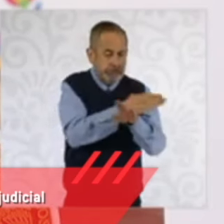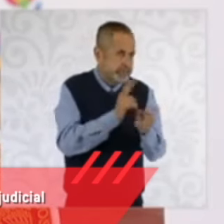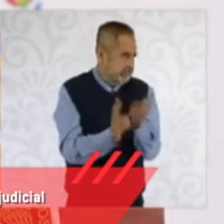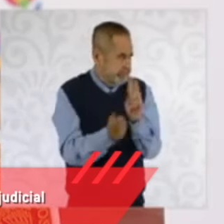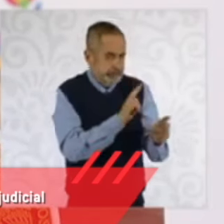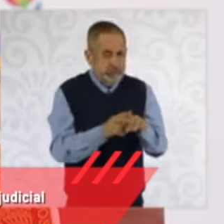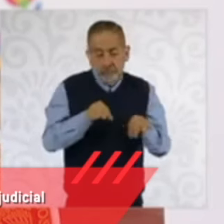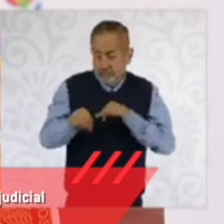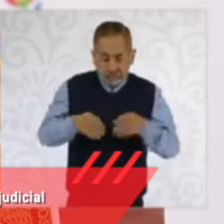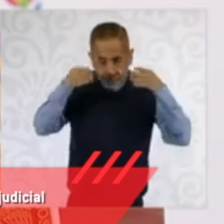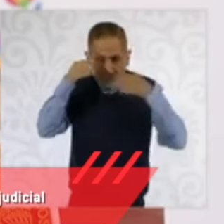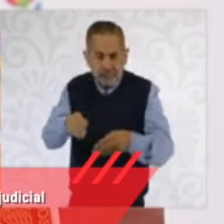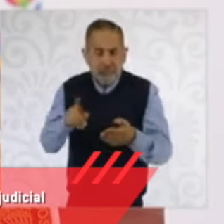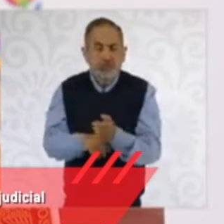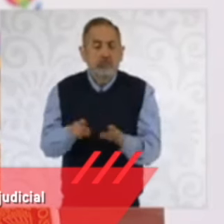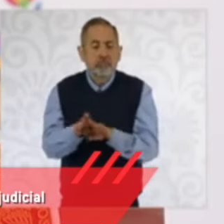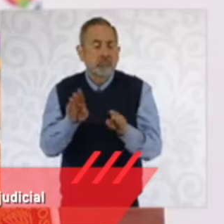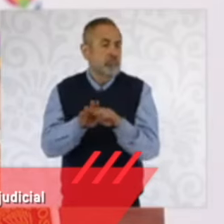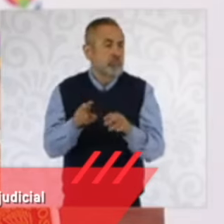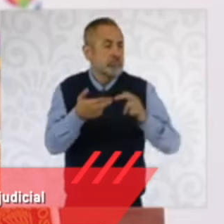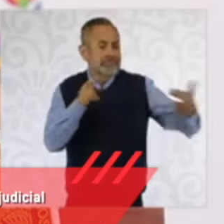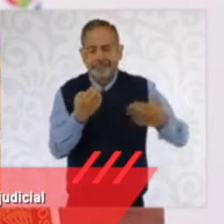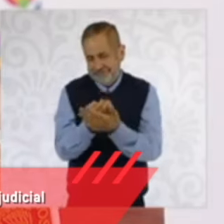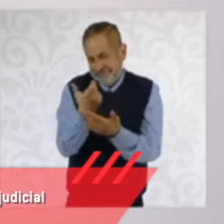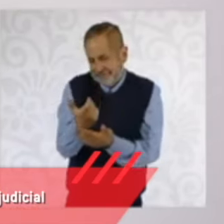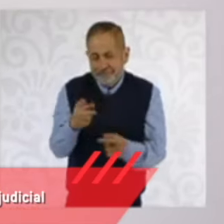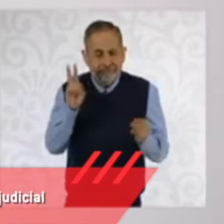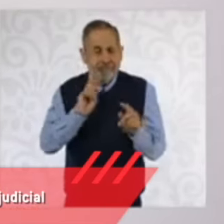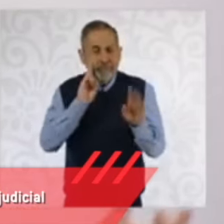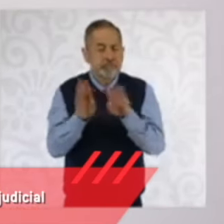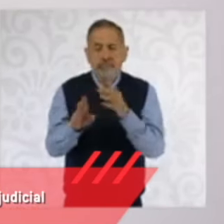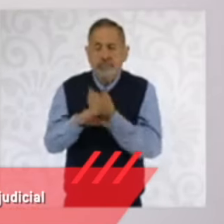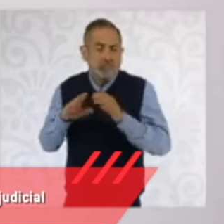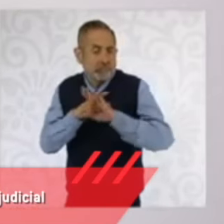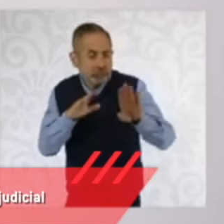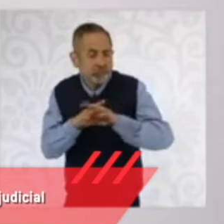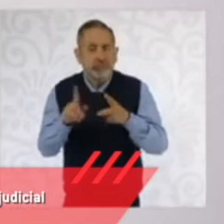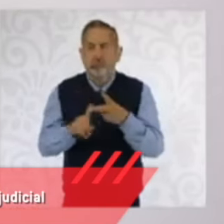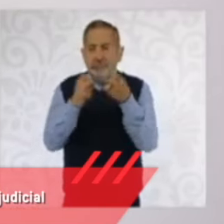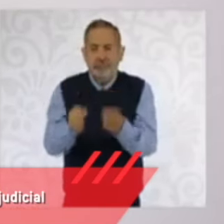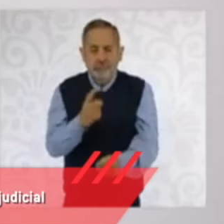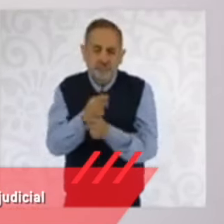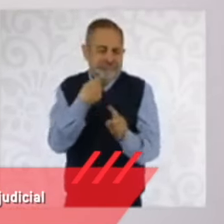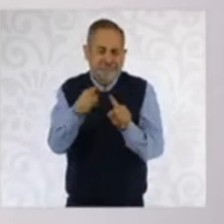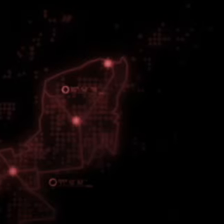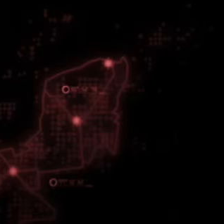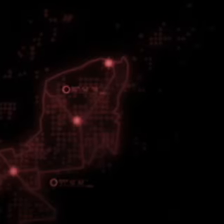corte de justicia que desestimó las acciones de inconstitucionalidad presentadas contra la reforma al poder judicial